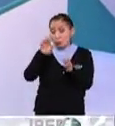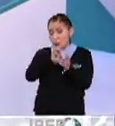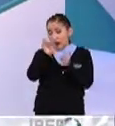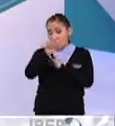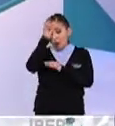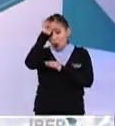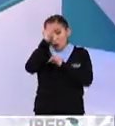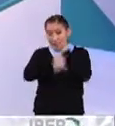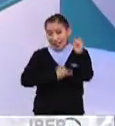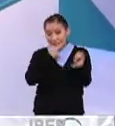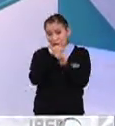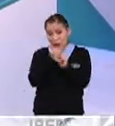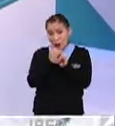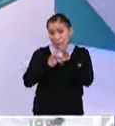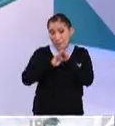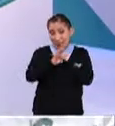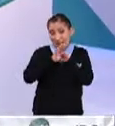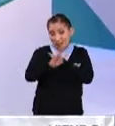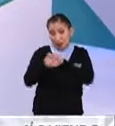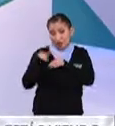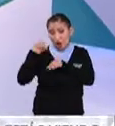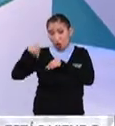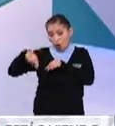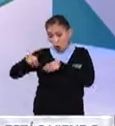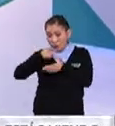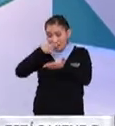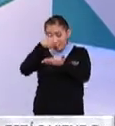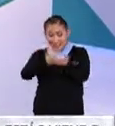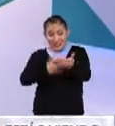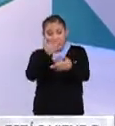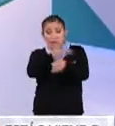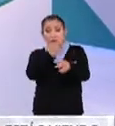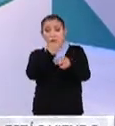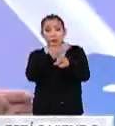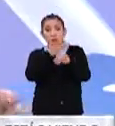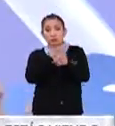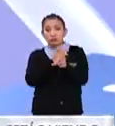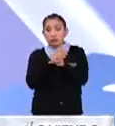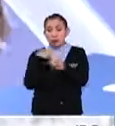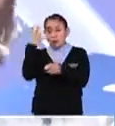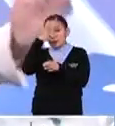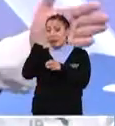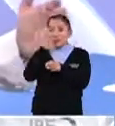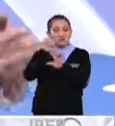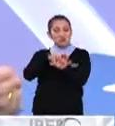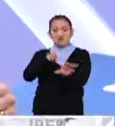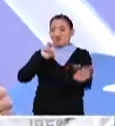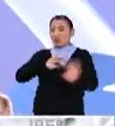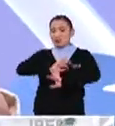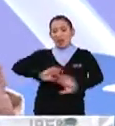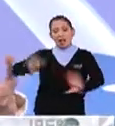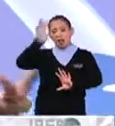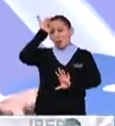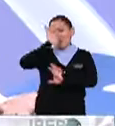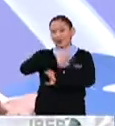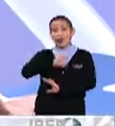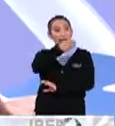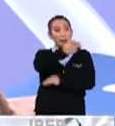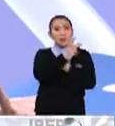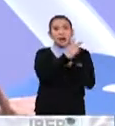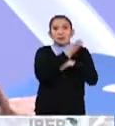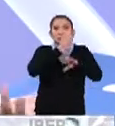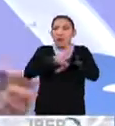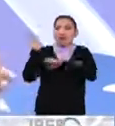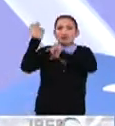Acuerdo Internacional de las Migraciones pues, de Naciones Unidas, Estados Unidos desde que llegó Trump decidió salir de este acuerdo siendo el país de